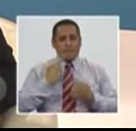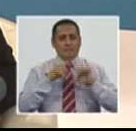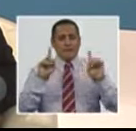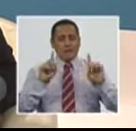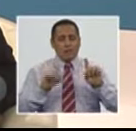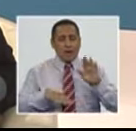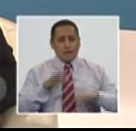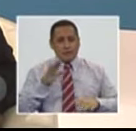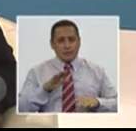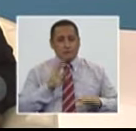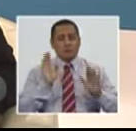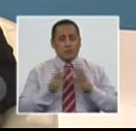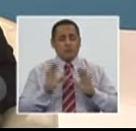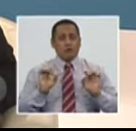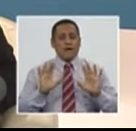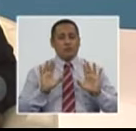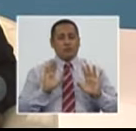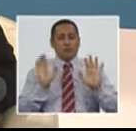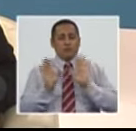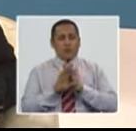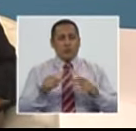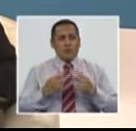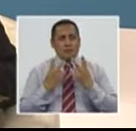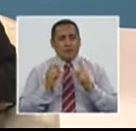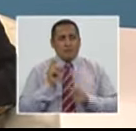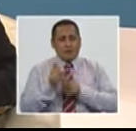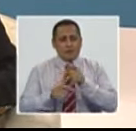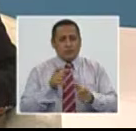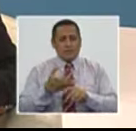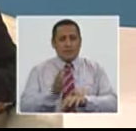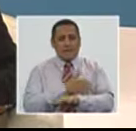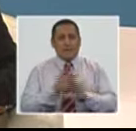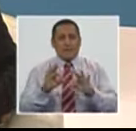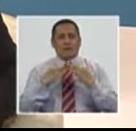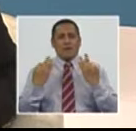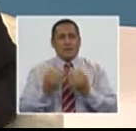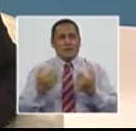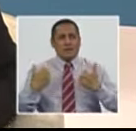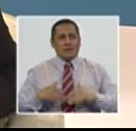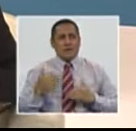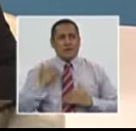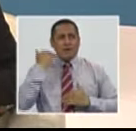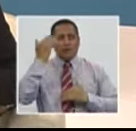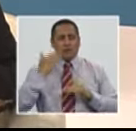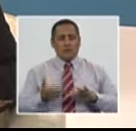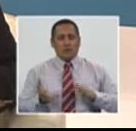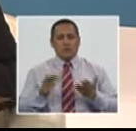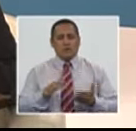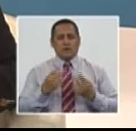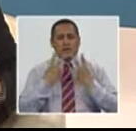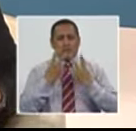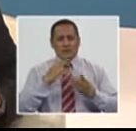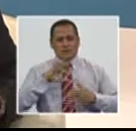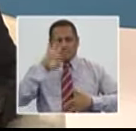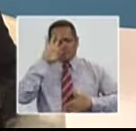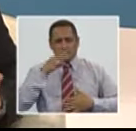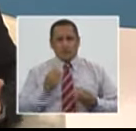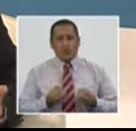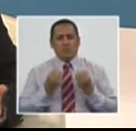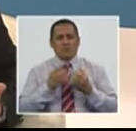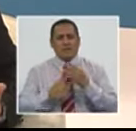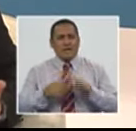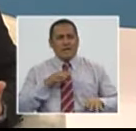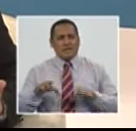pero a veces a veces pasan Como por ejemplo alguien de la familia quien ya mayor de familia fallece y fallece intestada por ejemplo